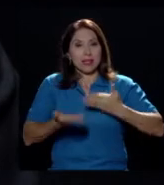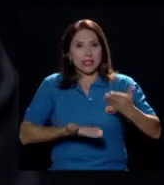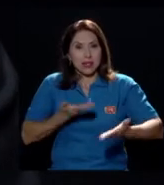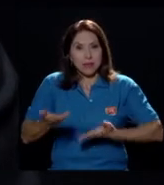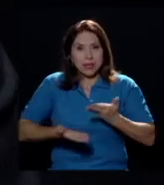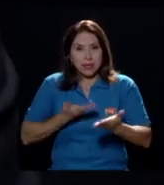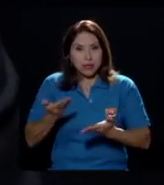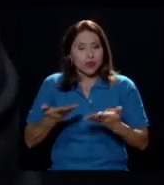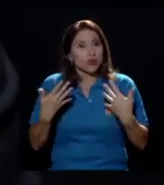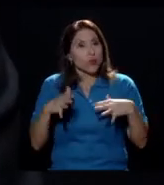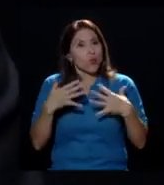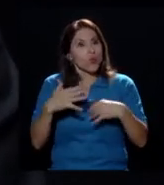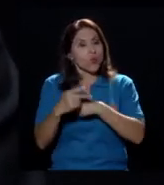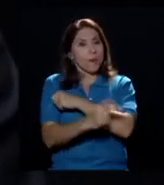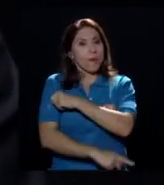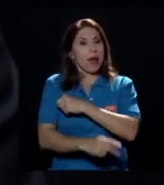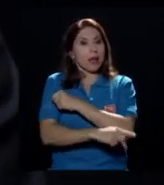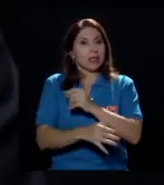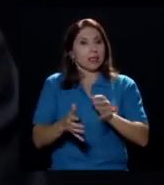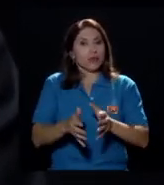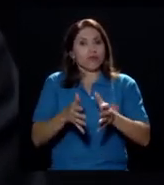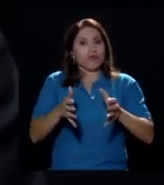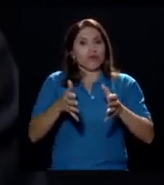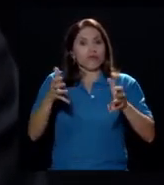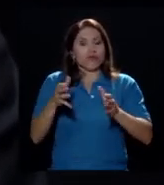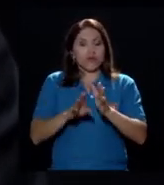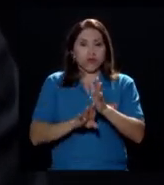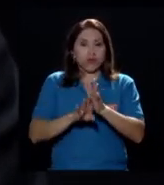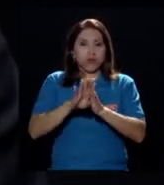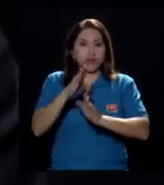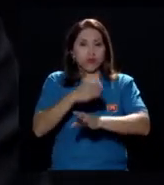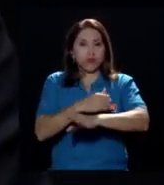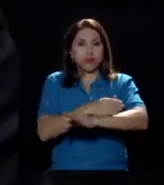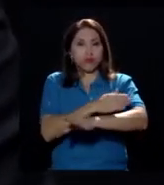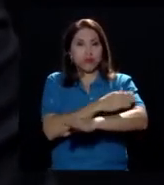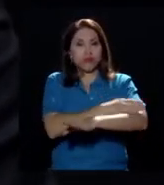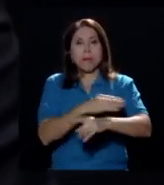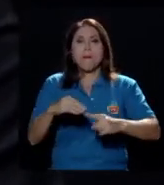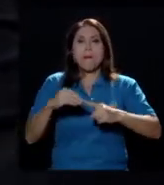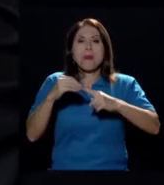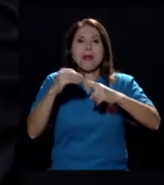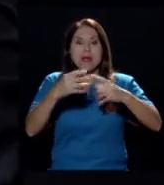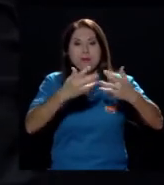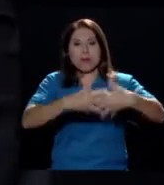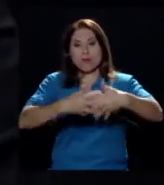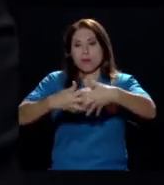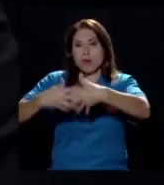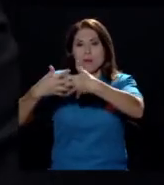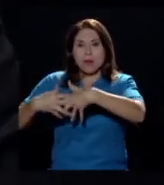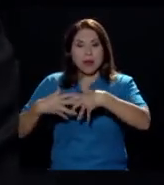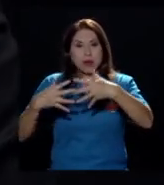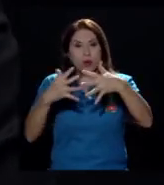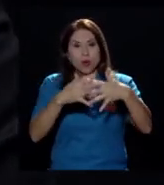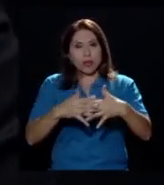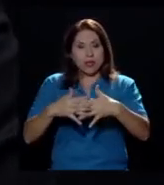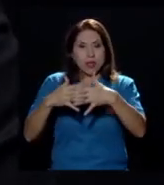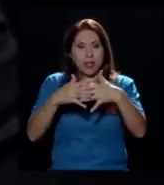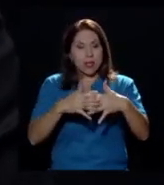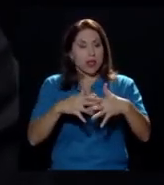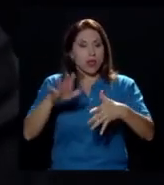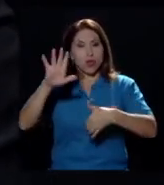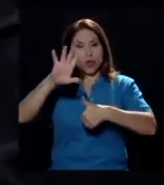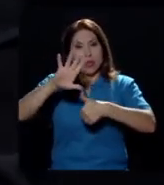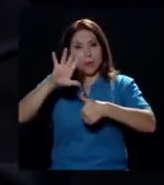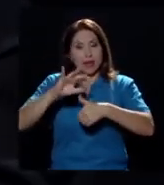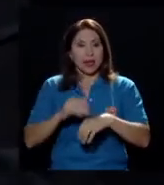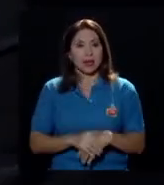crecimiento enorme y sobre todo de empresas norteamericanas, ¿verdad? Entonces, Ahí hay solo dos elementos, por decirle,